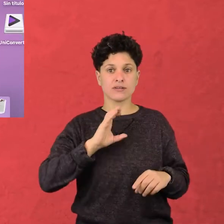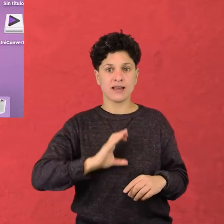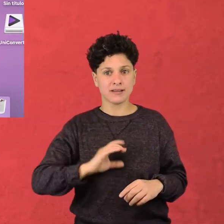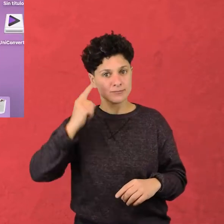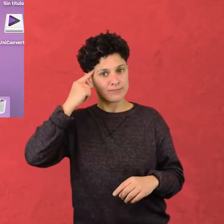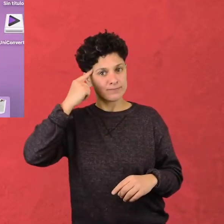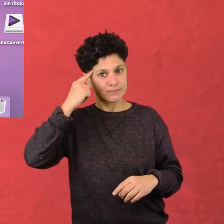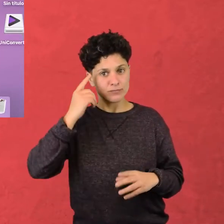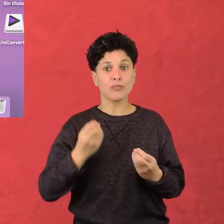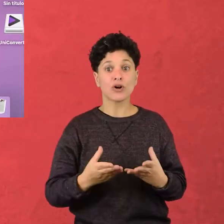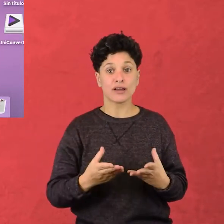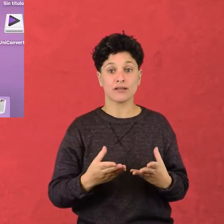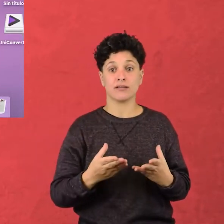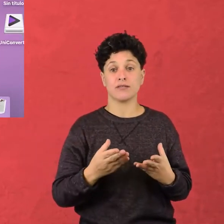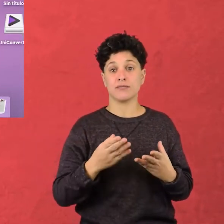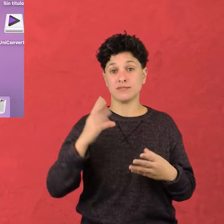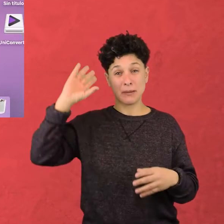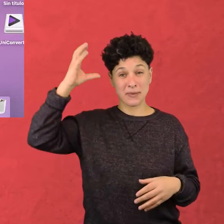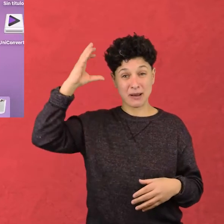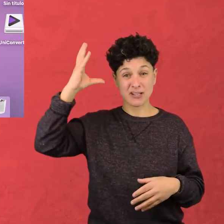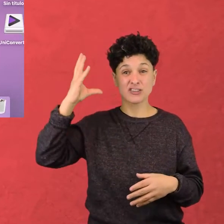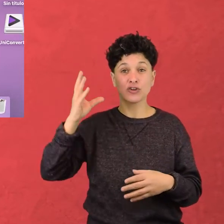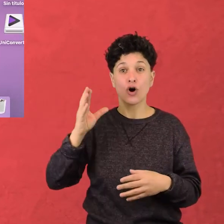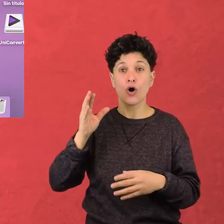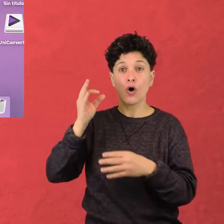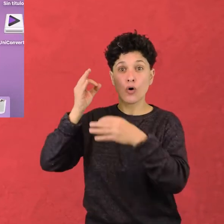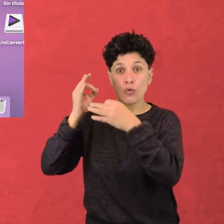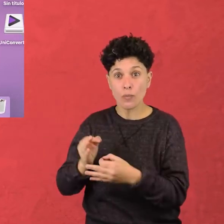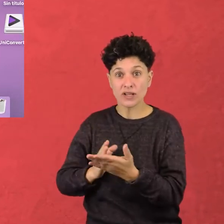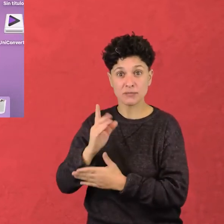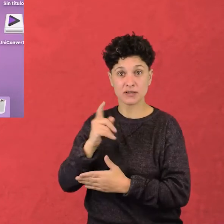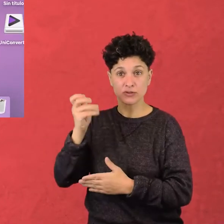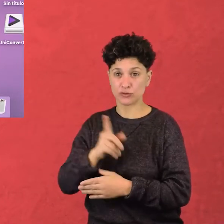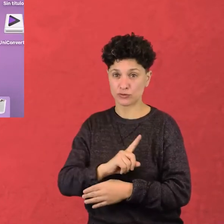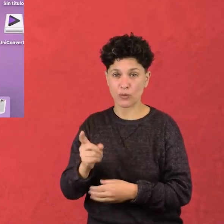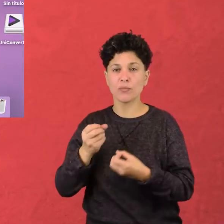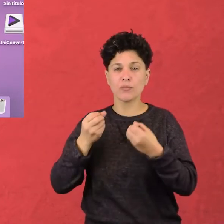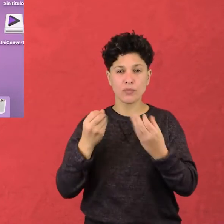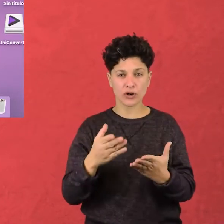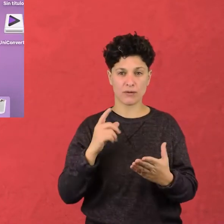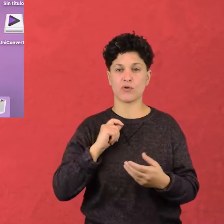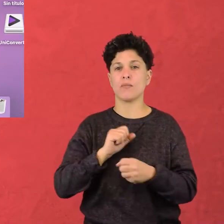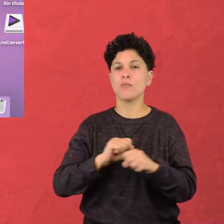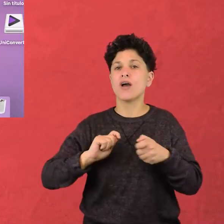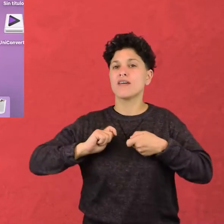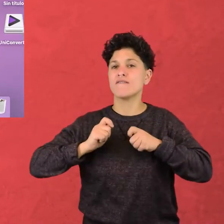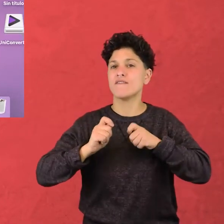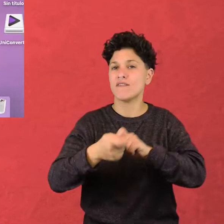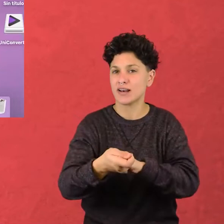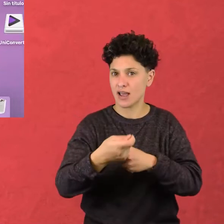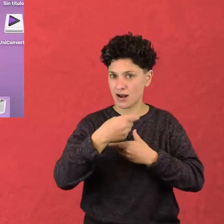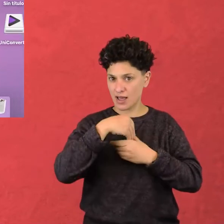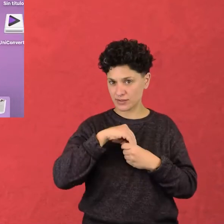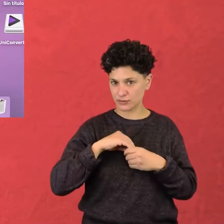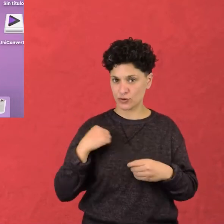no dejarnos llevar por lo emocional. ¿Y por qué no cabe fiarse del temperamento? Porque el